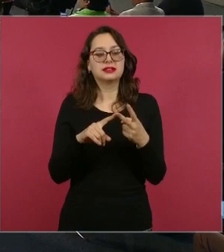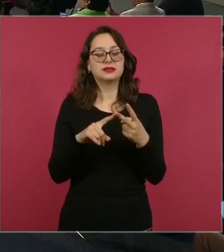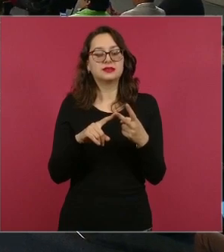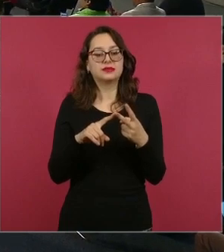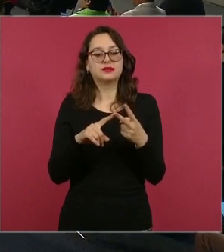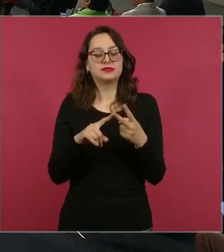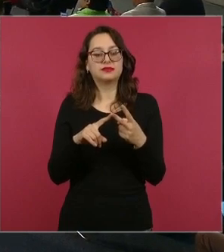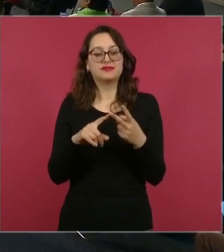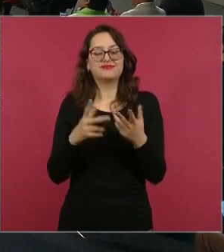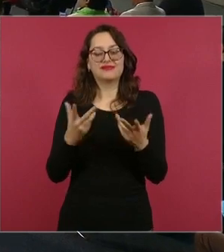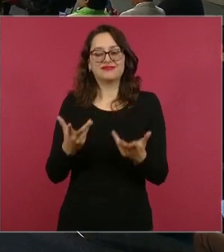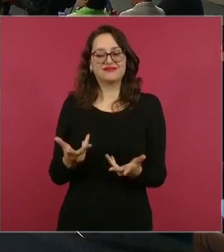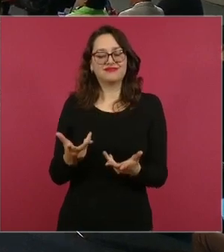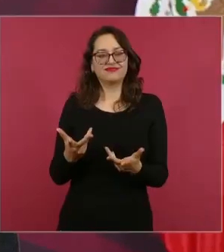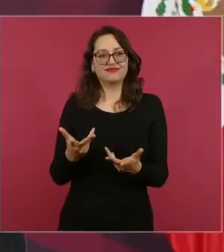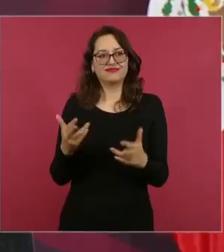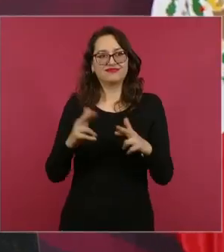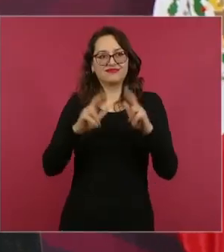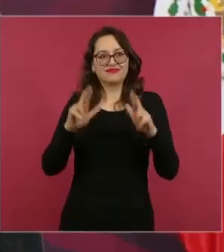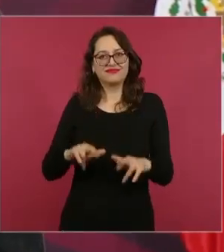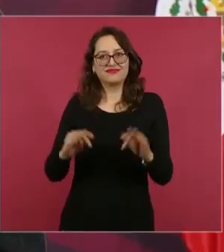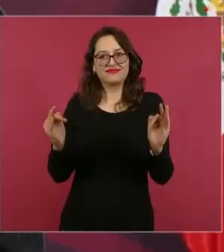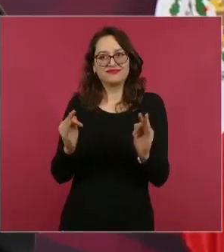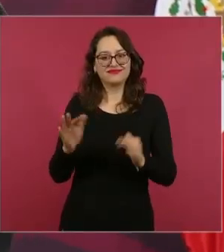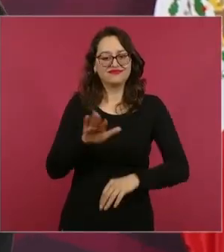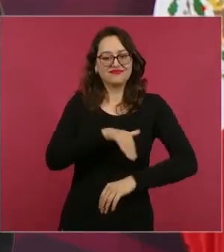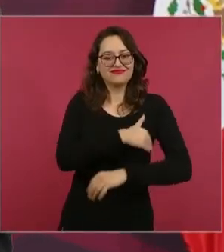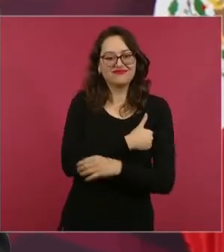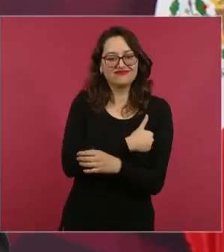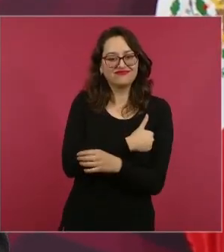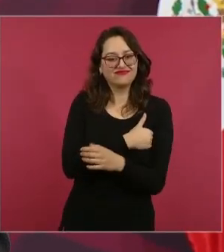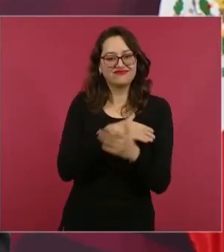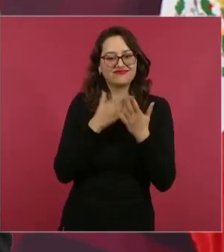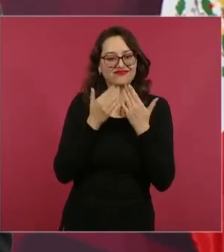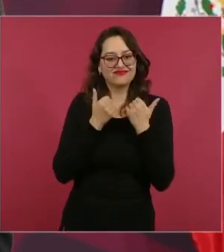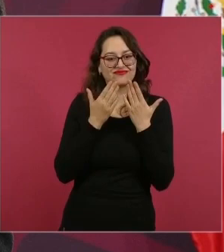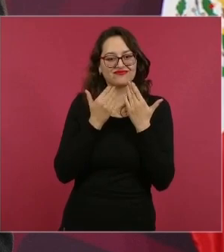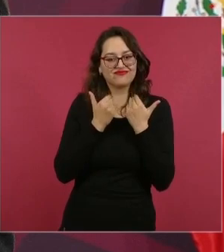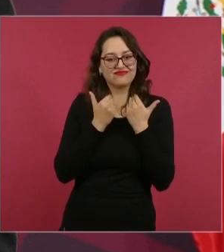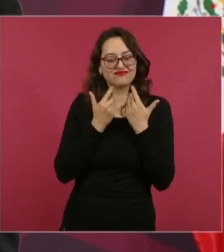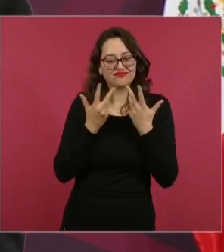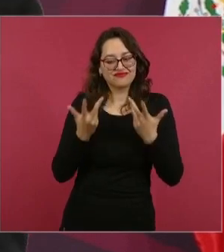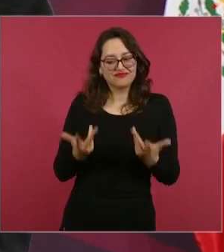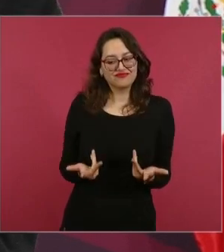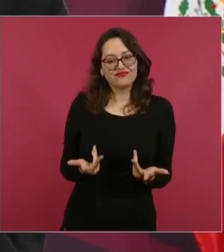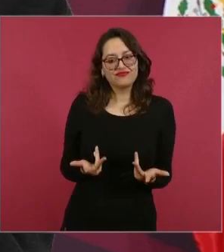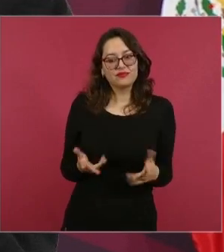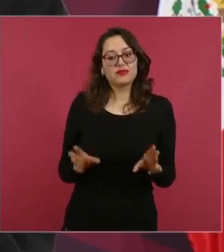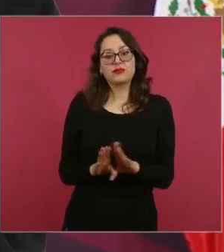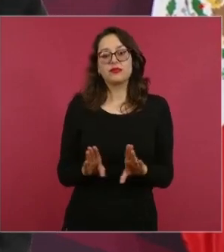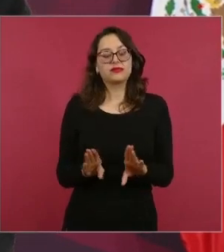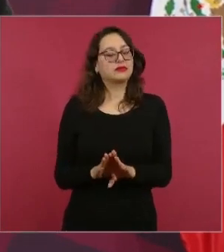Y entonces eh vamos a sustituir